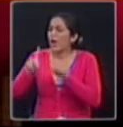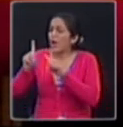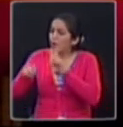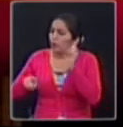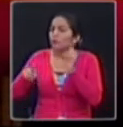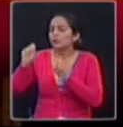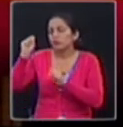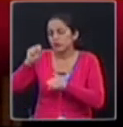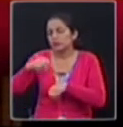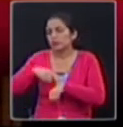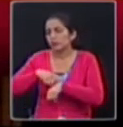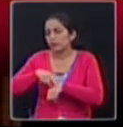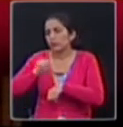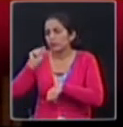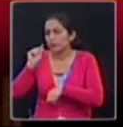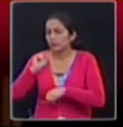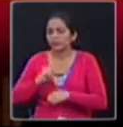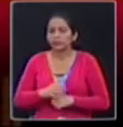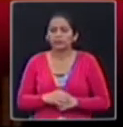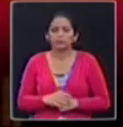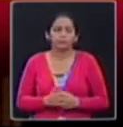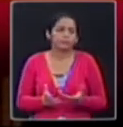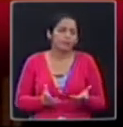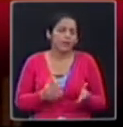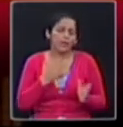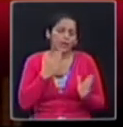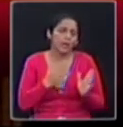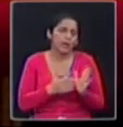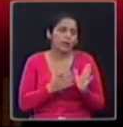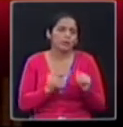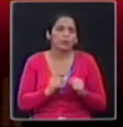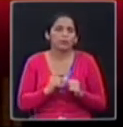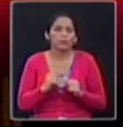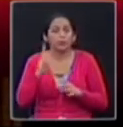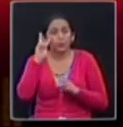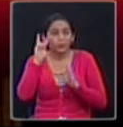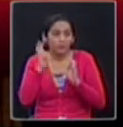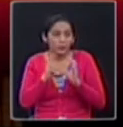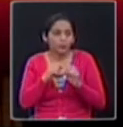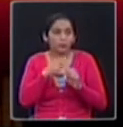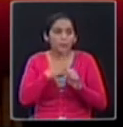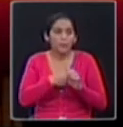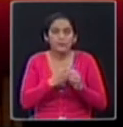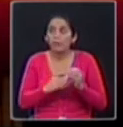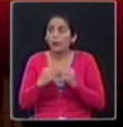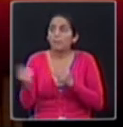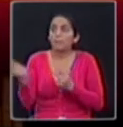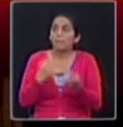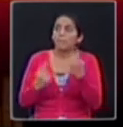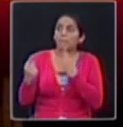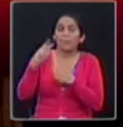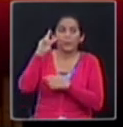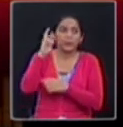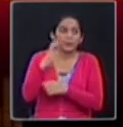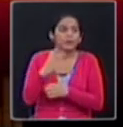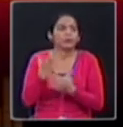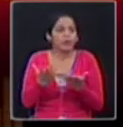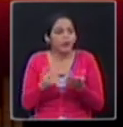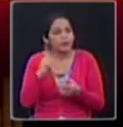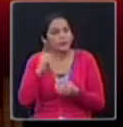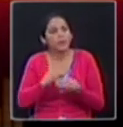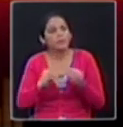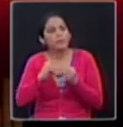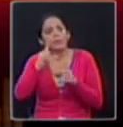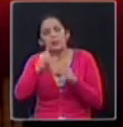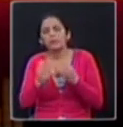Moreno usted, ¿no? En temporadas altas, a ver, necesito más gente, yo creo que habría que contratarlo por la temporada alta. No es que se está diciendo